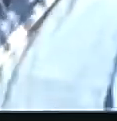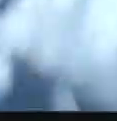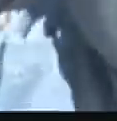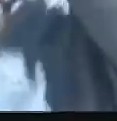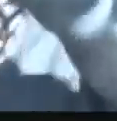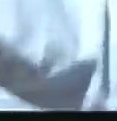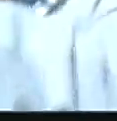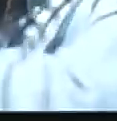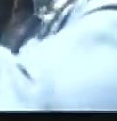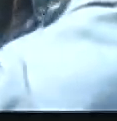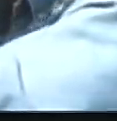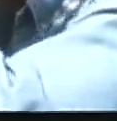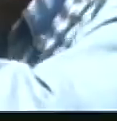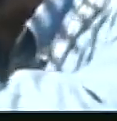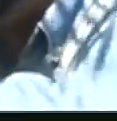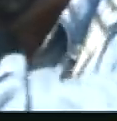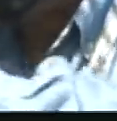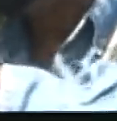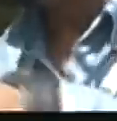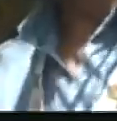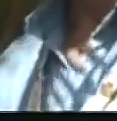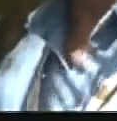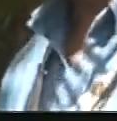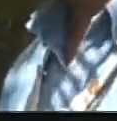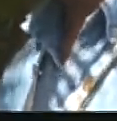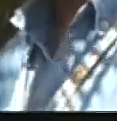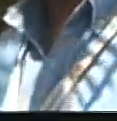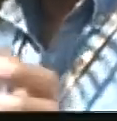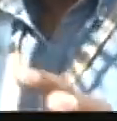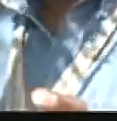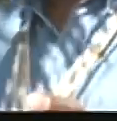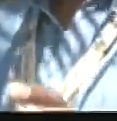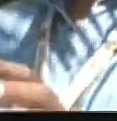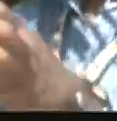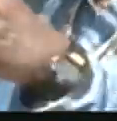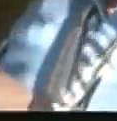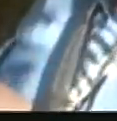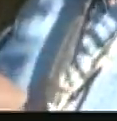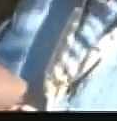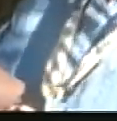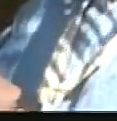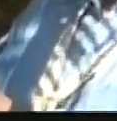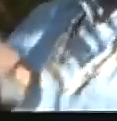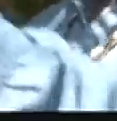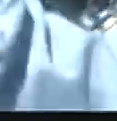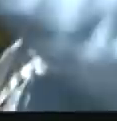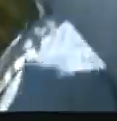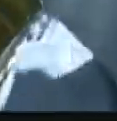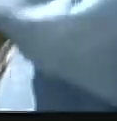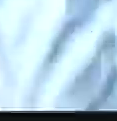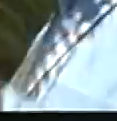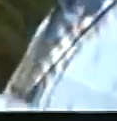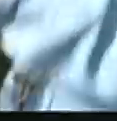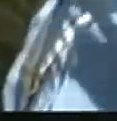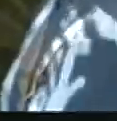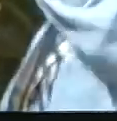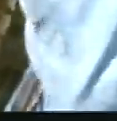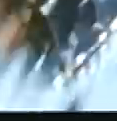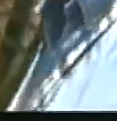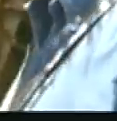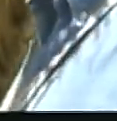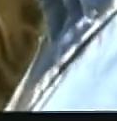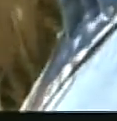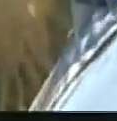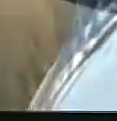adolescencia. Él era nuestro líder porque todos los liceos de Vallecoche se juntaban para que él nos dirigiera